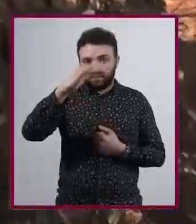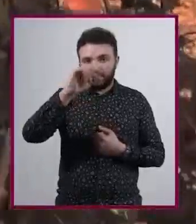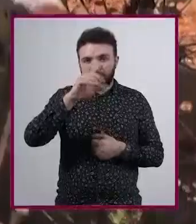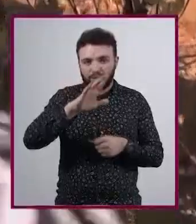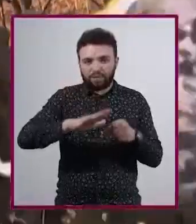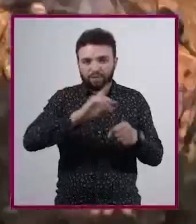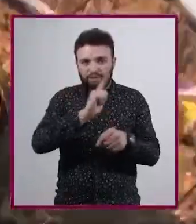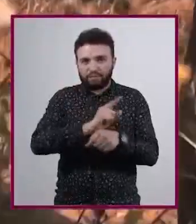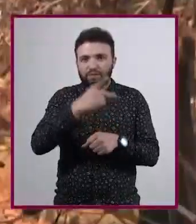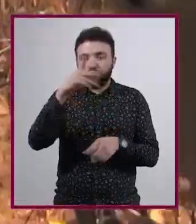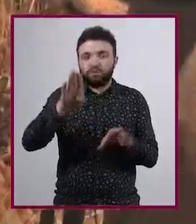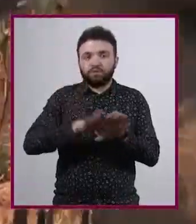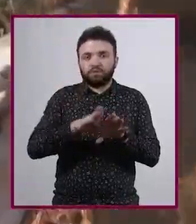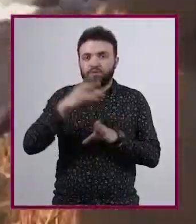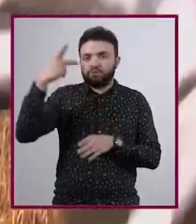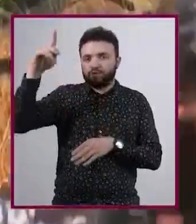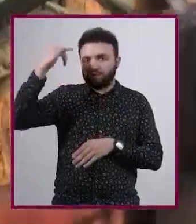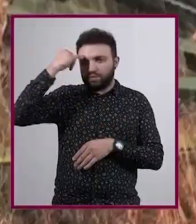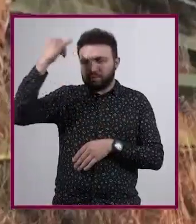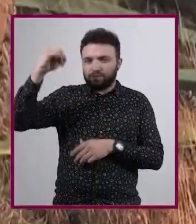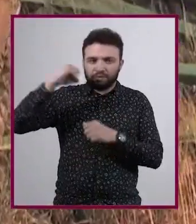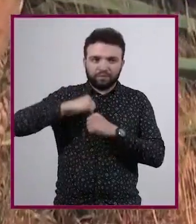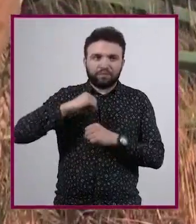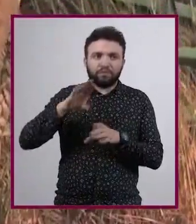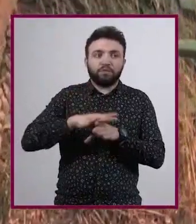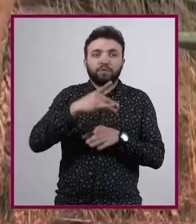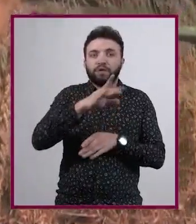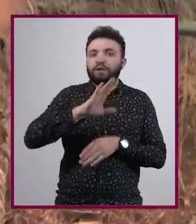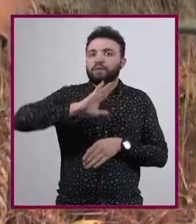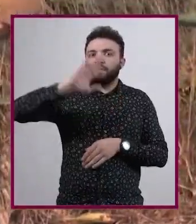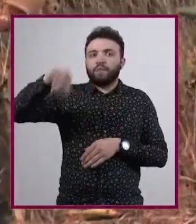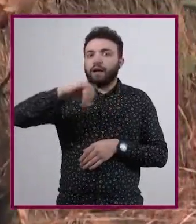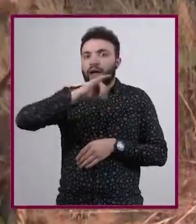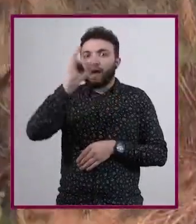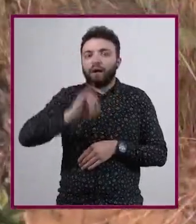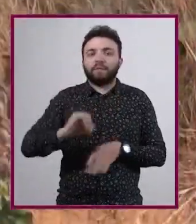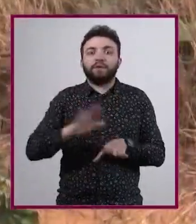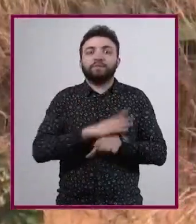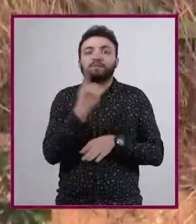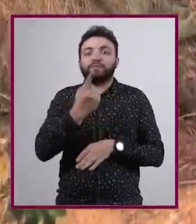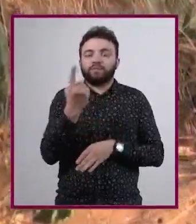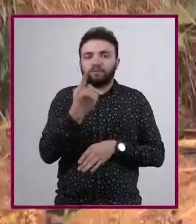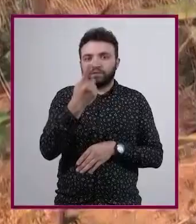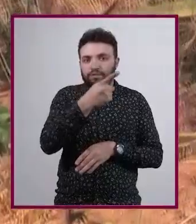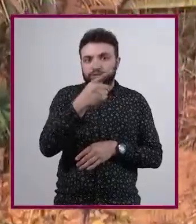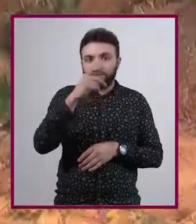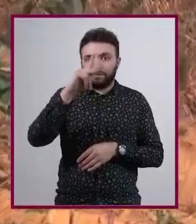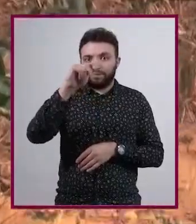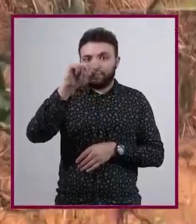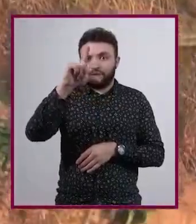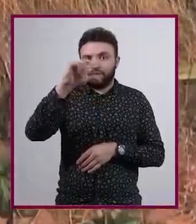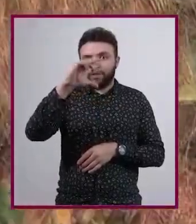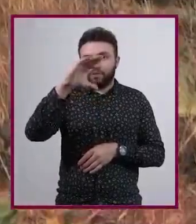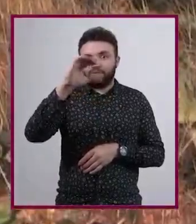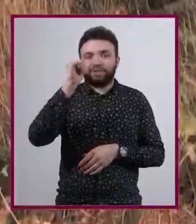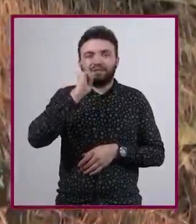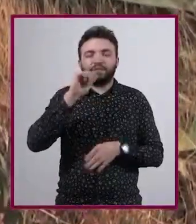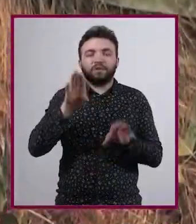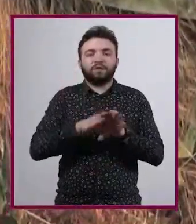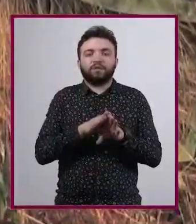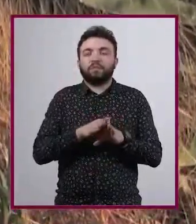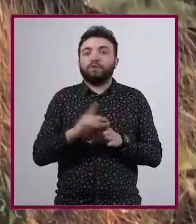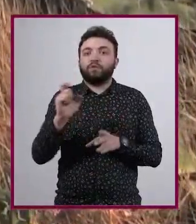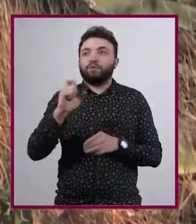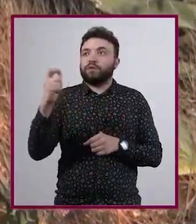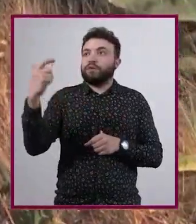las cosmologías mesoamericanas es considerado inmortal porque los tlacuaches se hacen los muertos